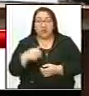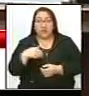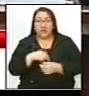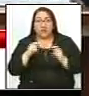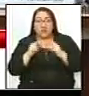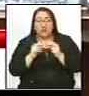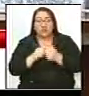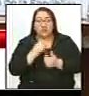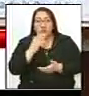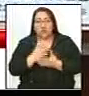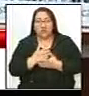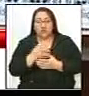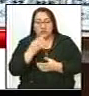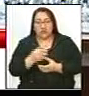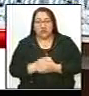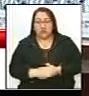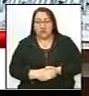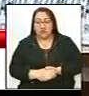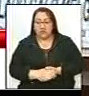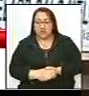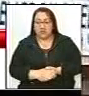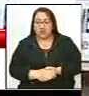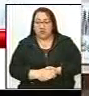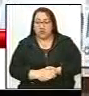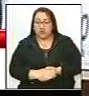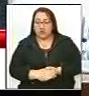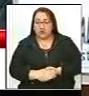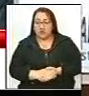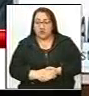hoy día, problema de continuidad de la obra.